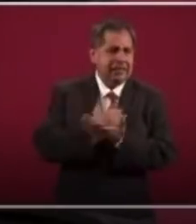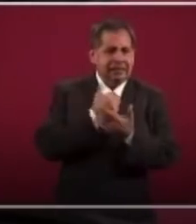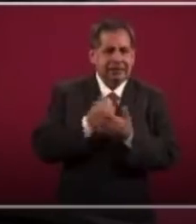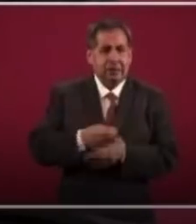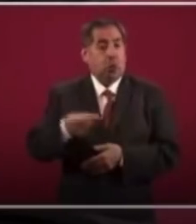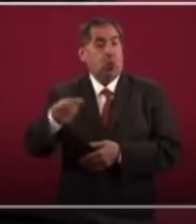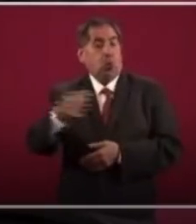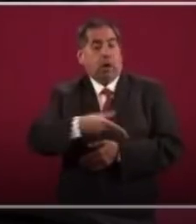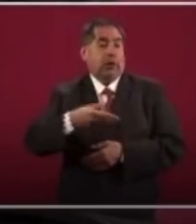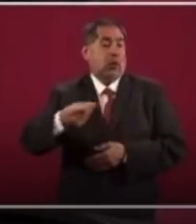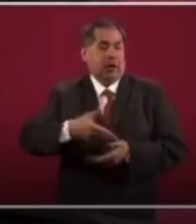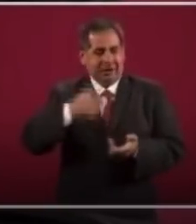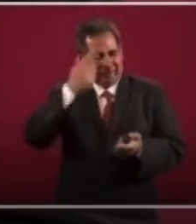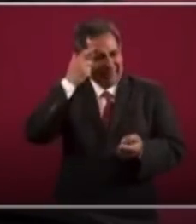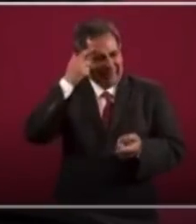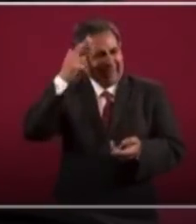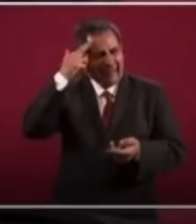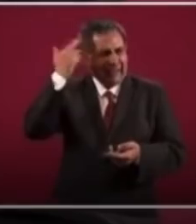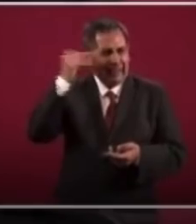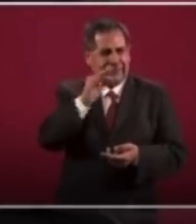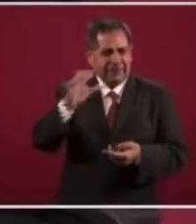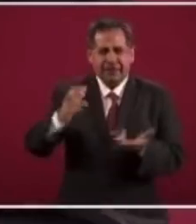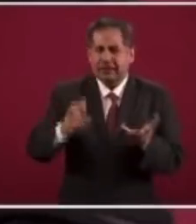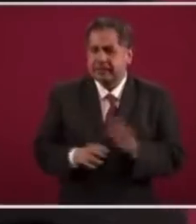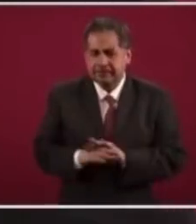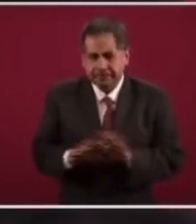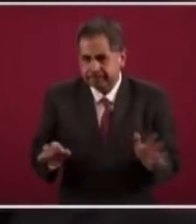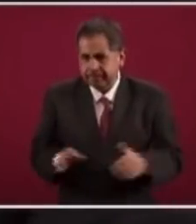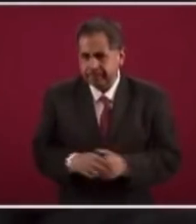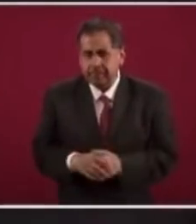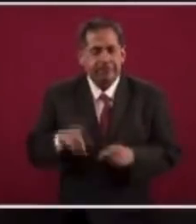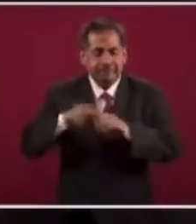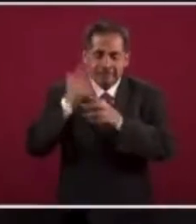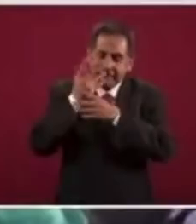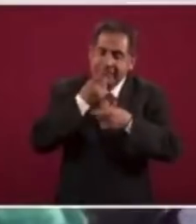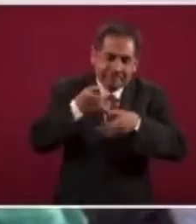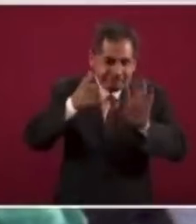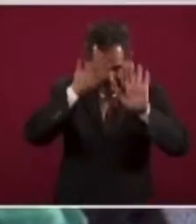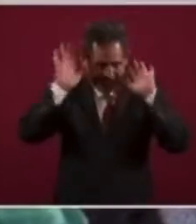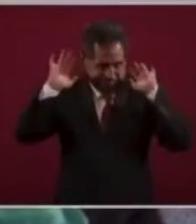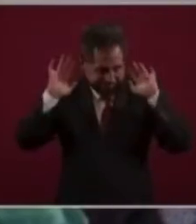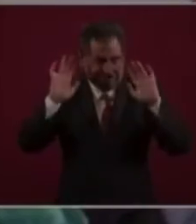sido como haya sido, no sé quién lo dijo, pero